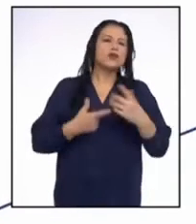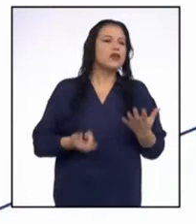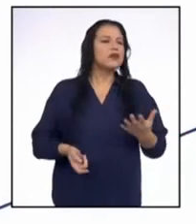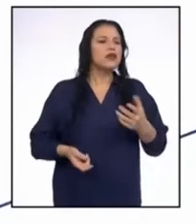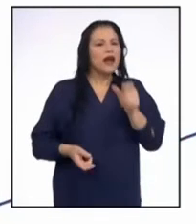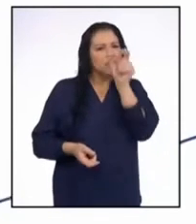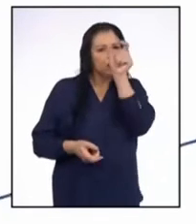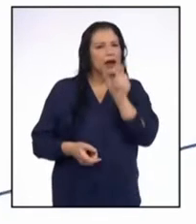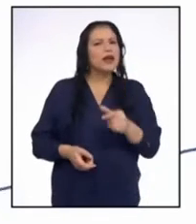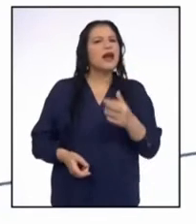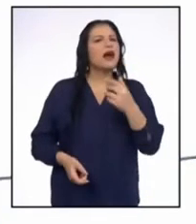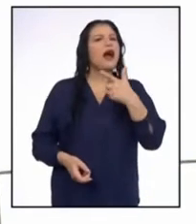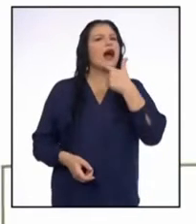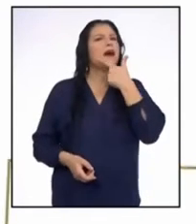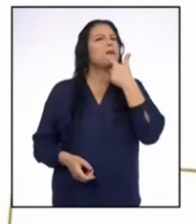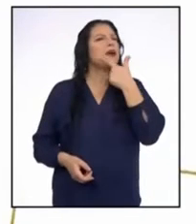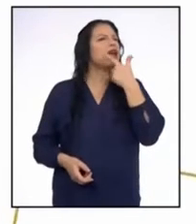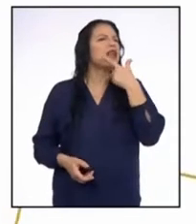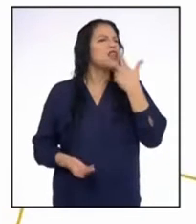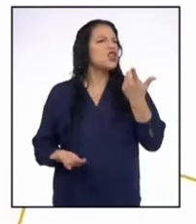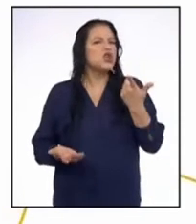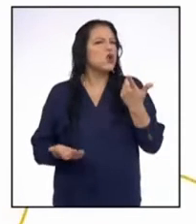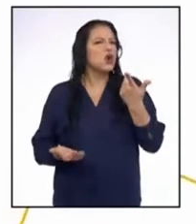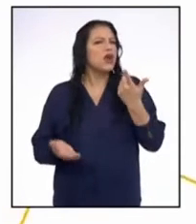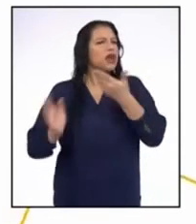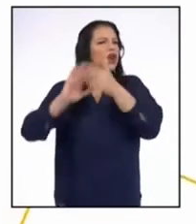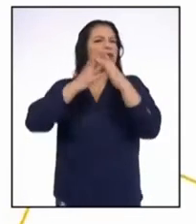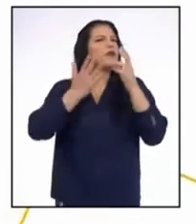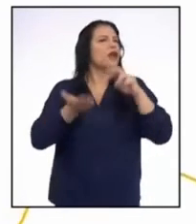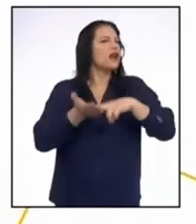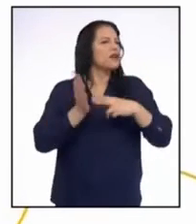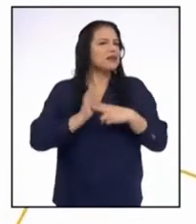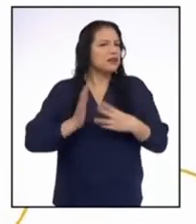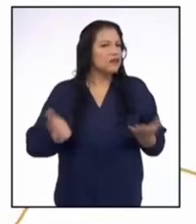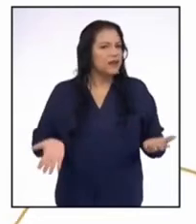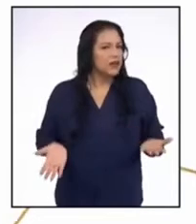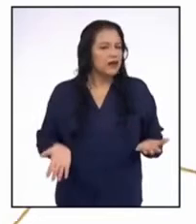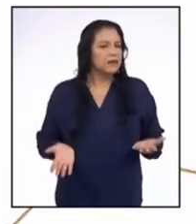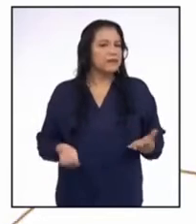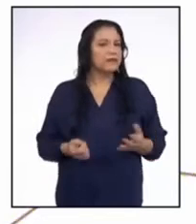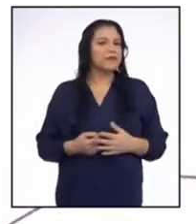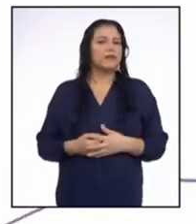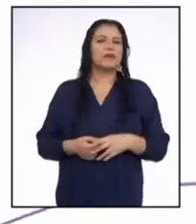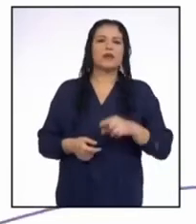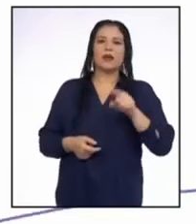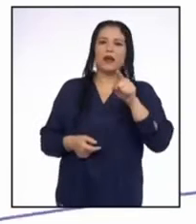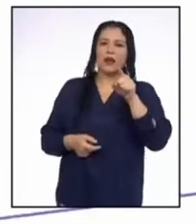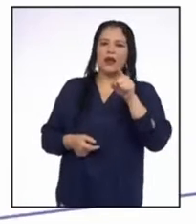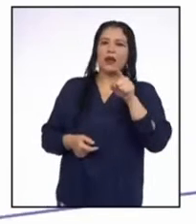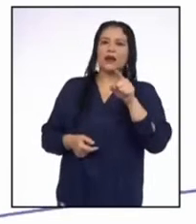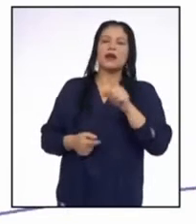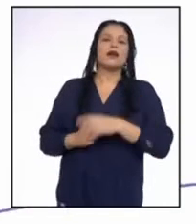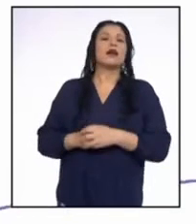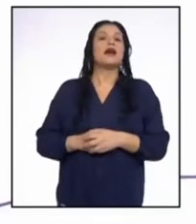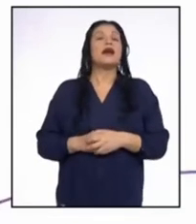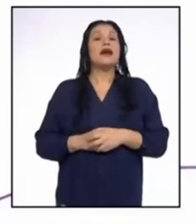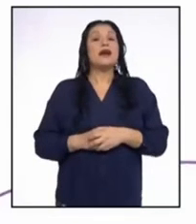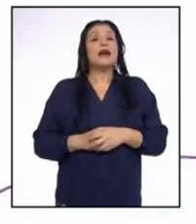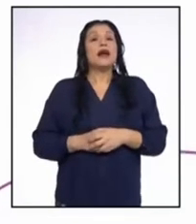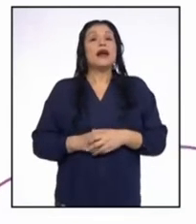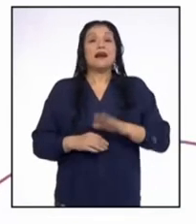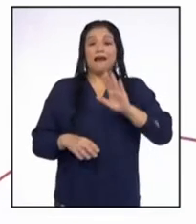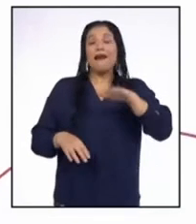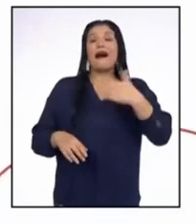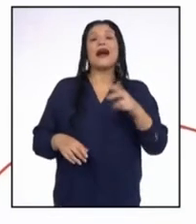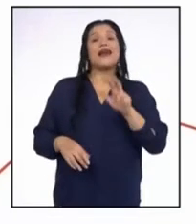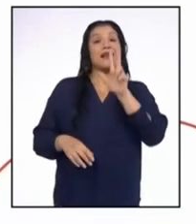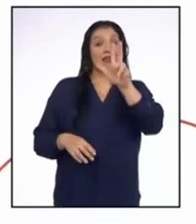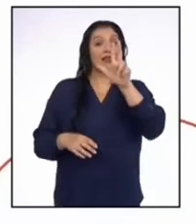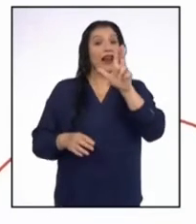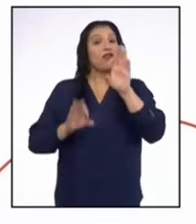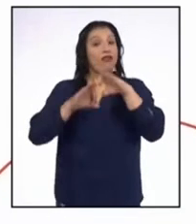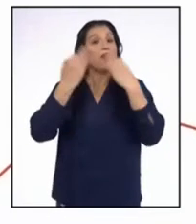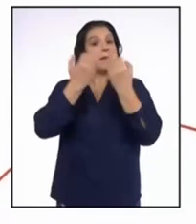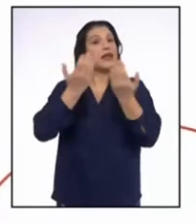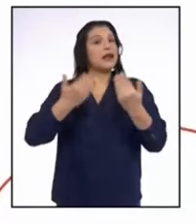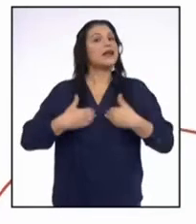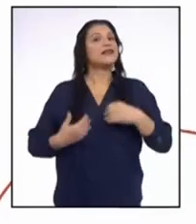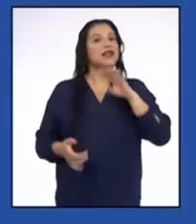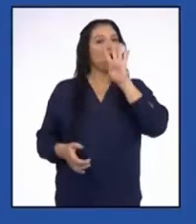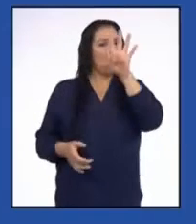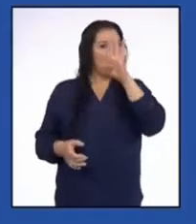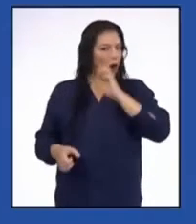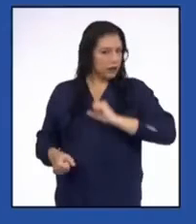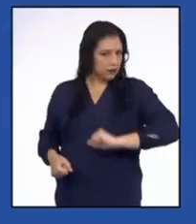amarillo de la comunidad Shipibo-Conibo, ¿qué significa? Profesora, quiere decir que existen 3 familias que tienen 4